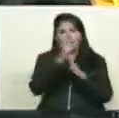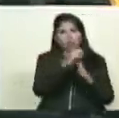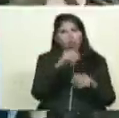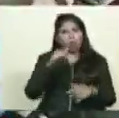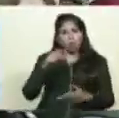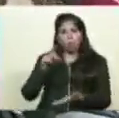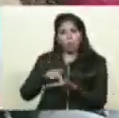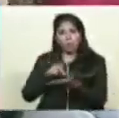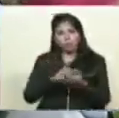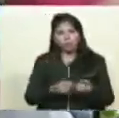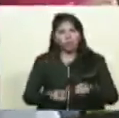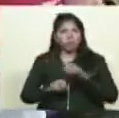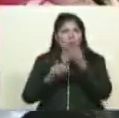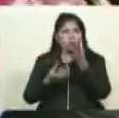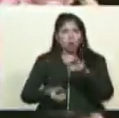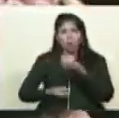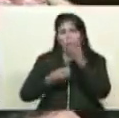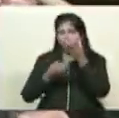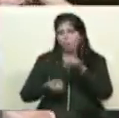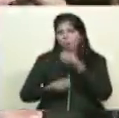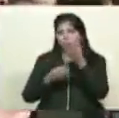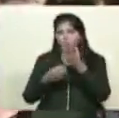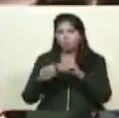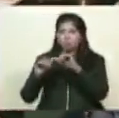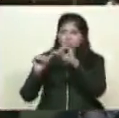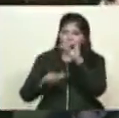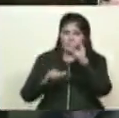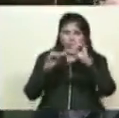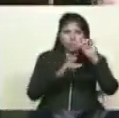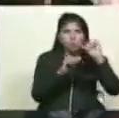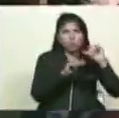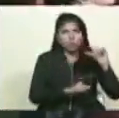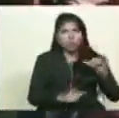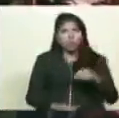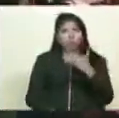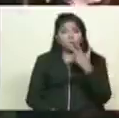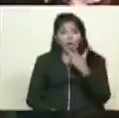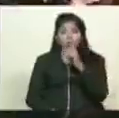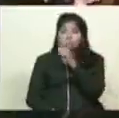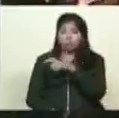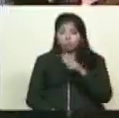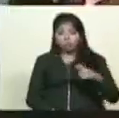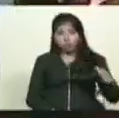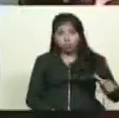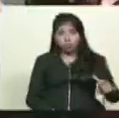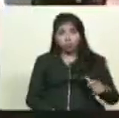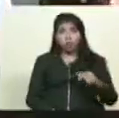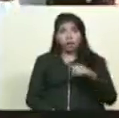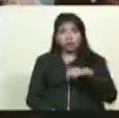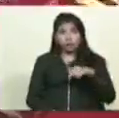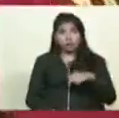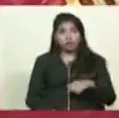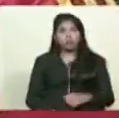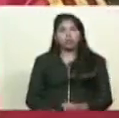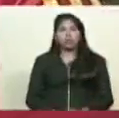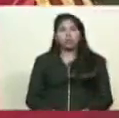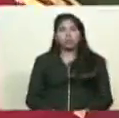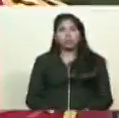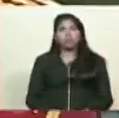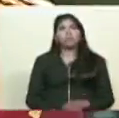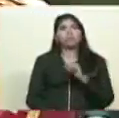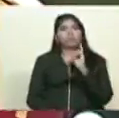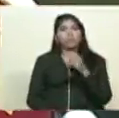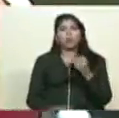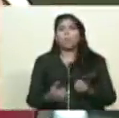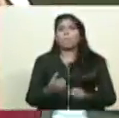esta extraordinaria jornada que se ha realizado acá en este centro industrial Yuna, el presidente ha ordenado la creación de